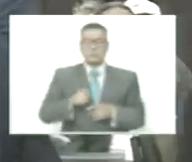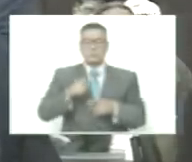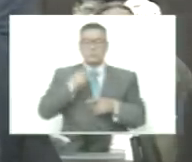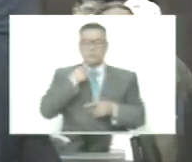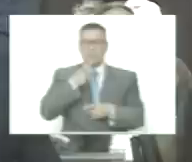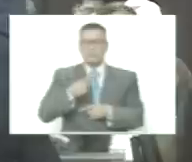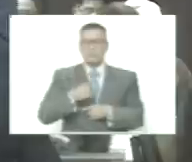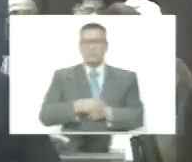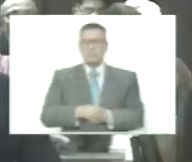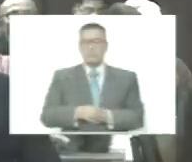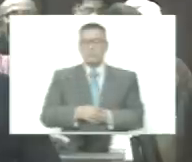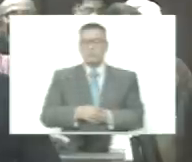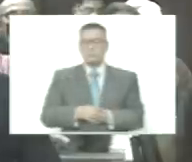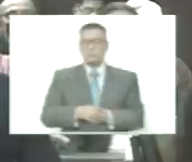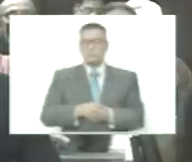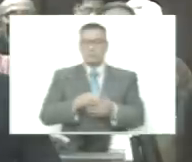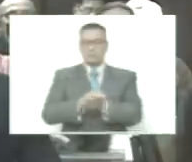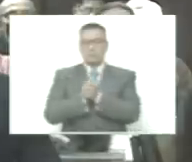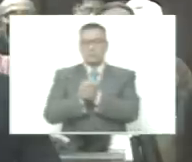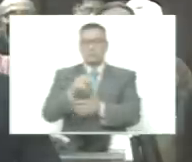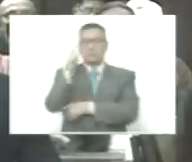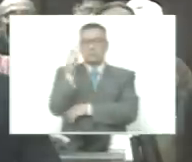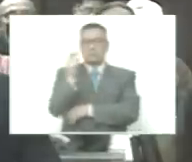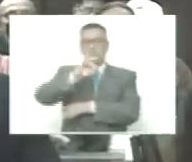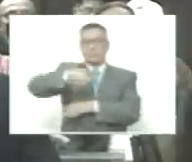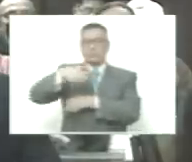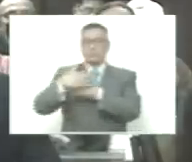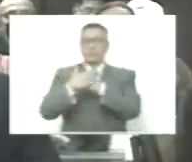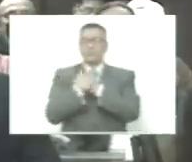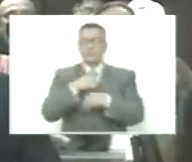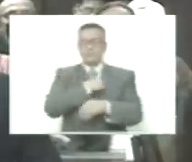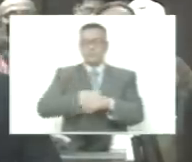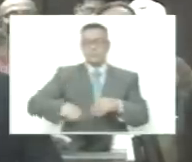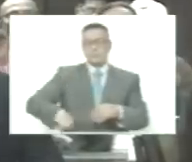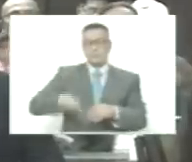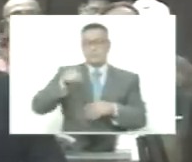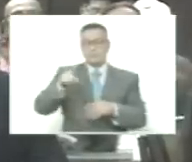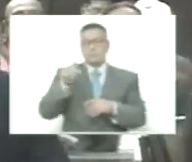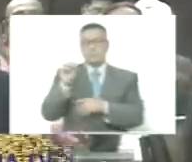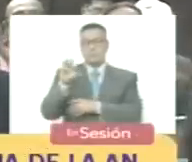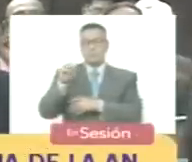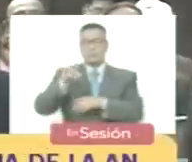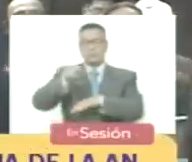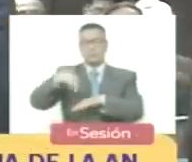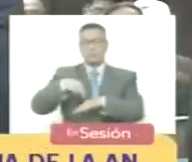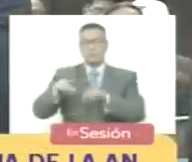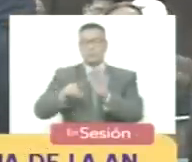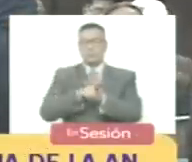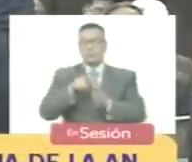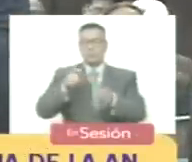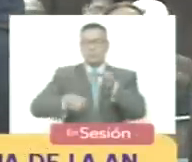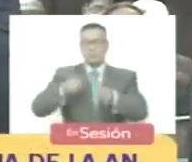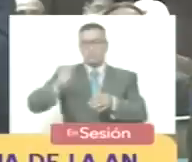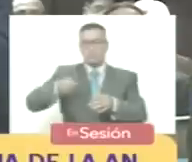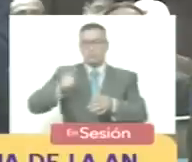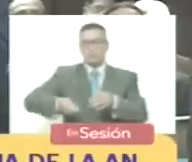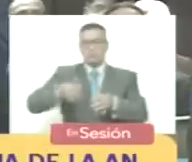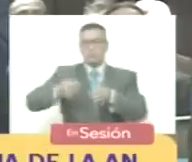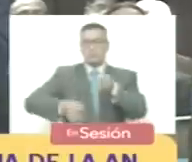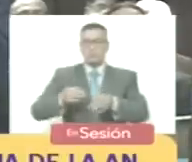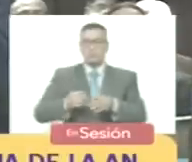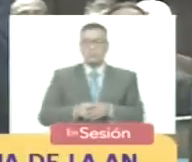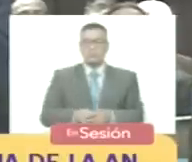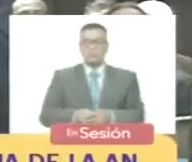expresó el colega diputado Jorge Rodríguez, presidente del Parlamento, como la ley del Tribunal Supremo de Justicia, que